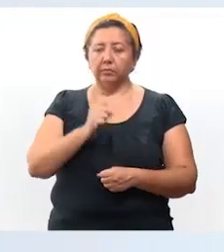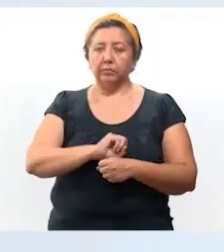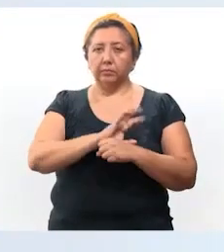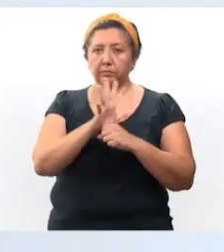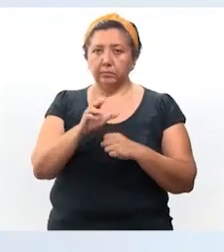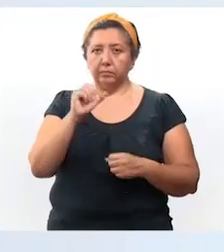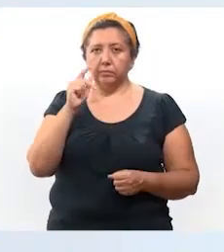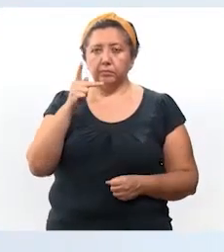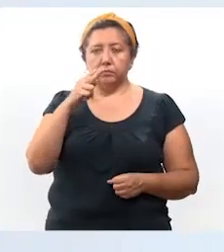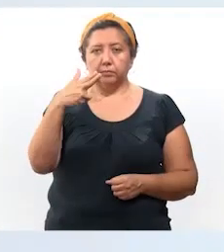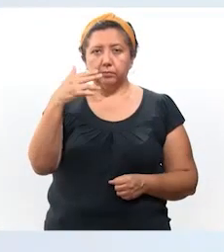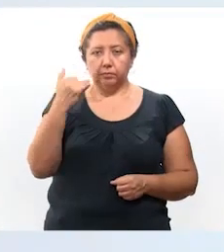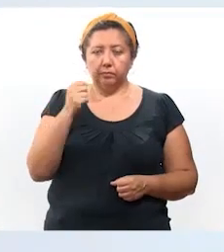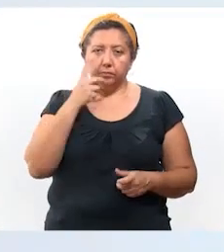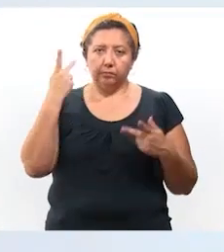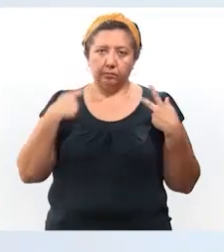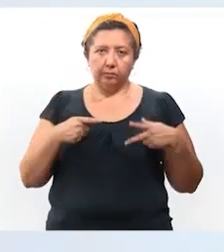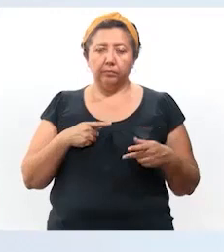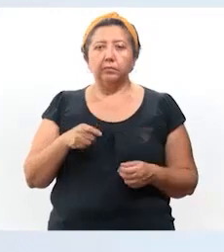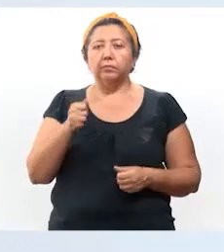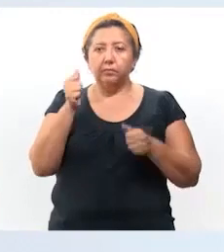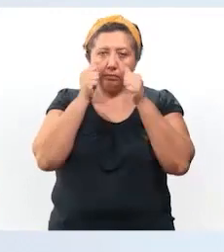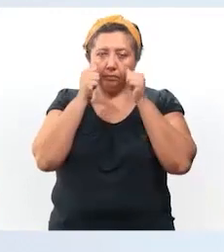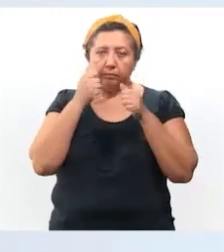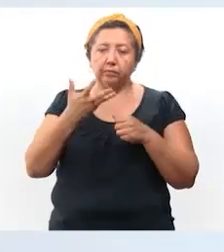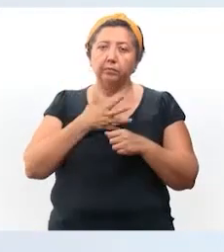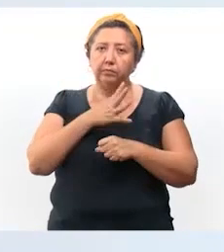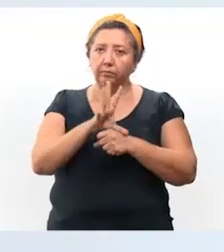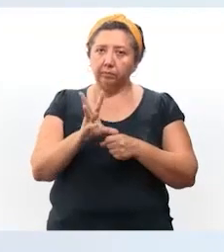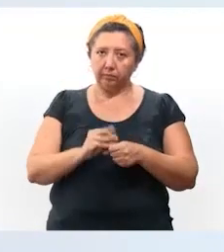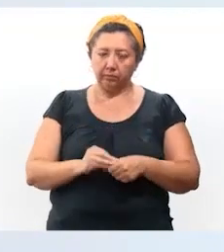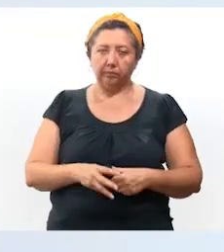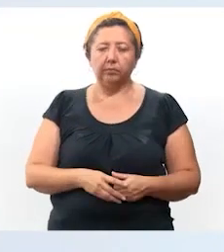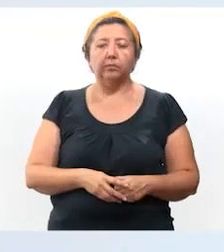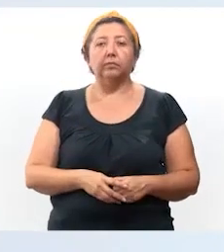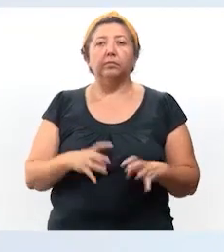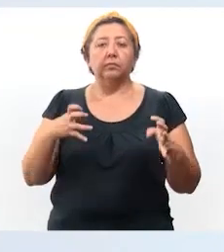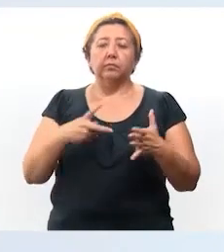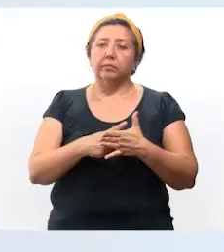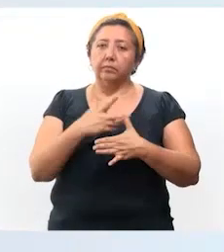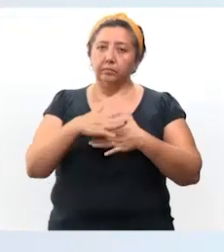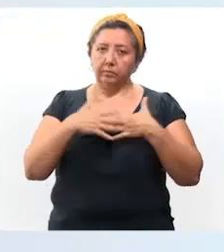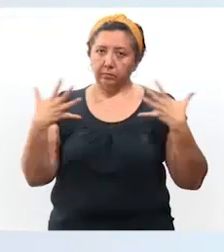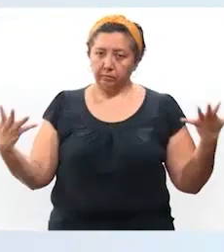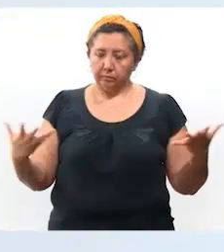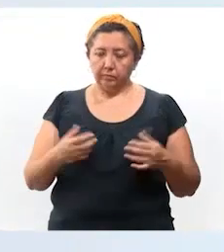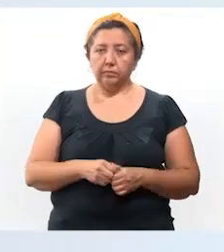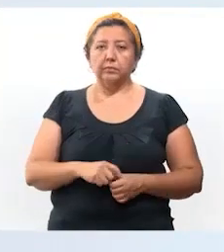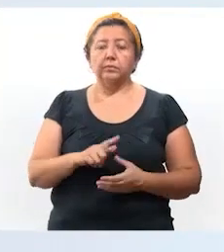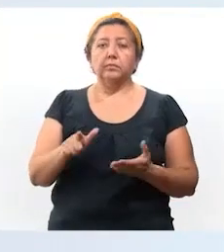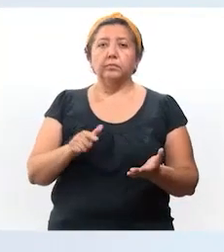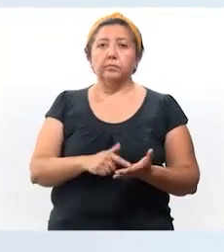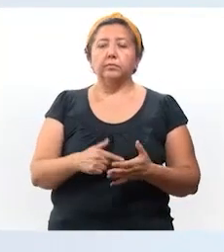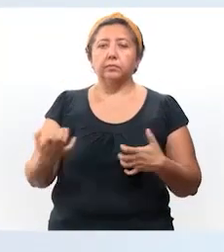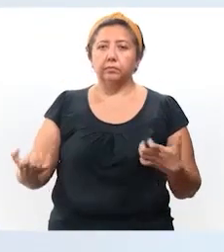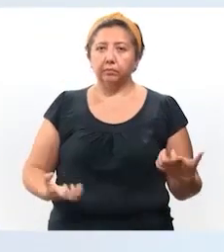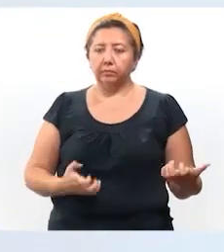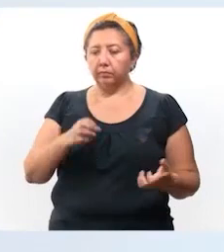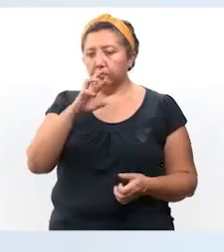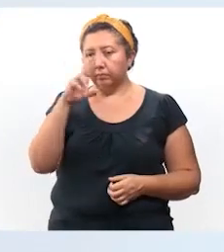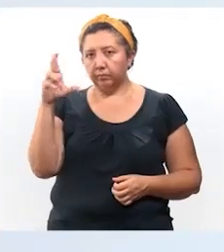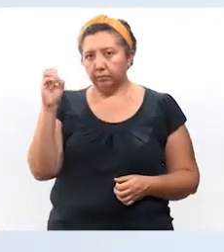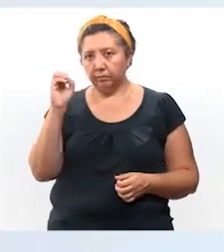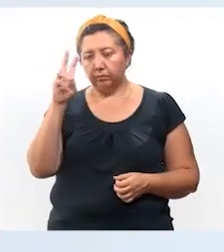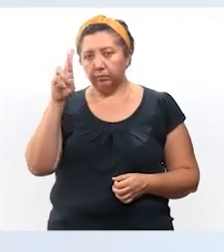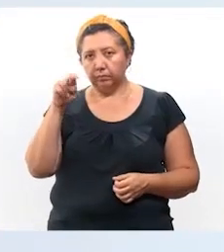la farmacéutica Pfizer a personas pendientes a tener su esquema completo. Este proceso se llevará a cabo en el macrocentro del multigimnasio